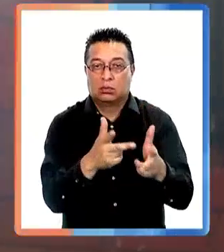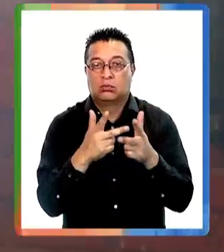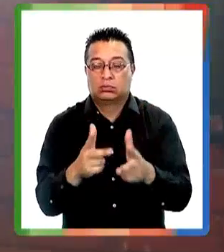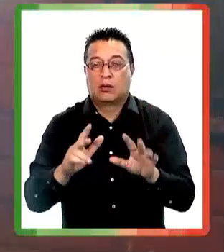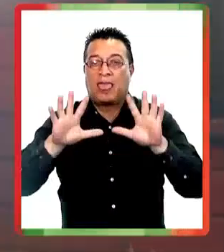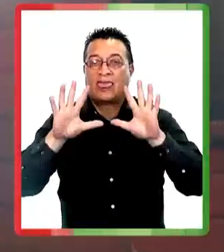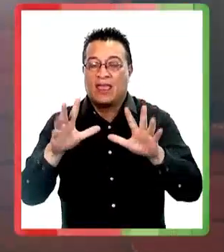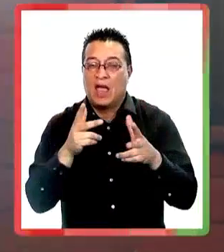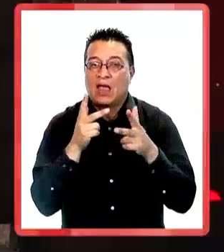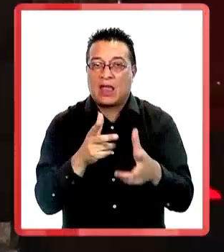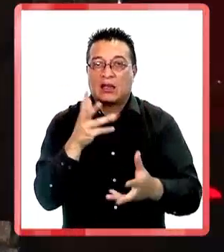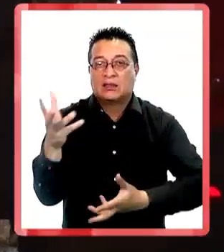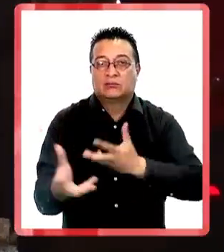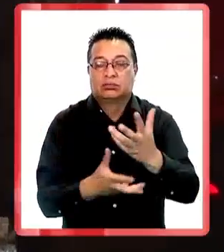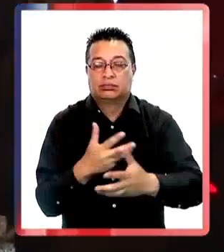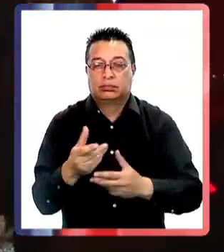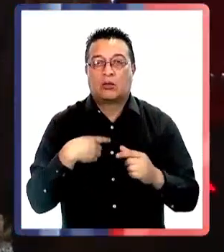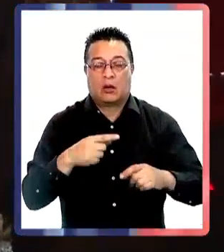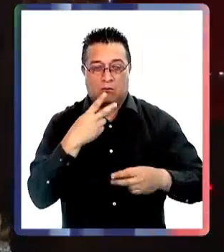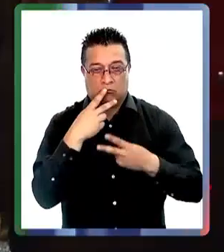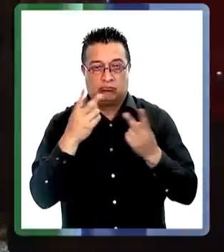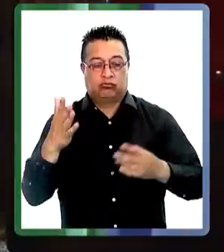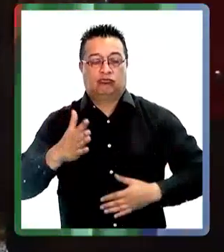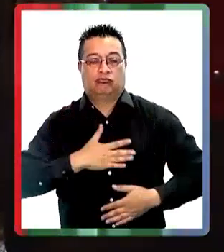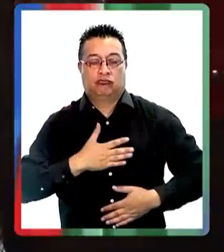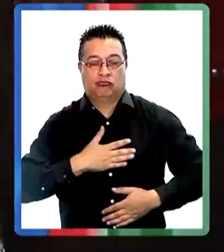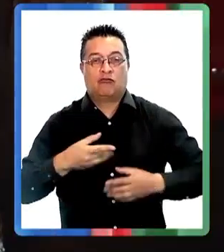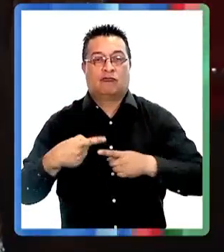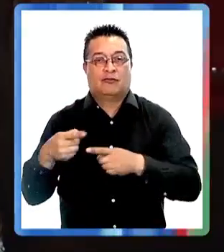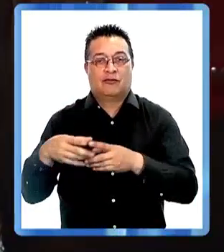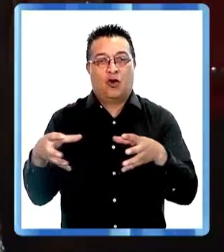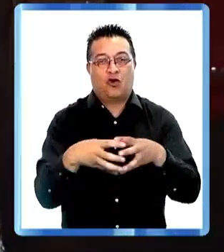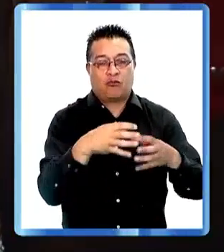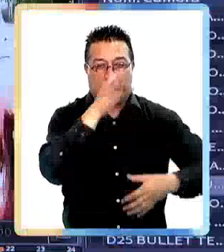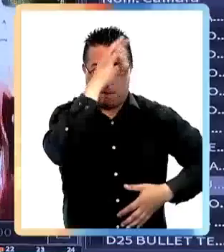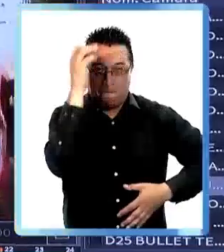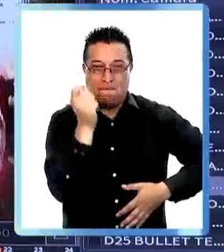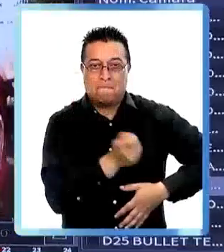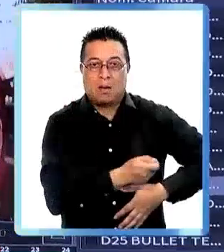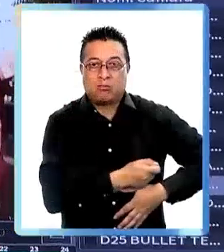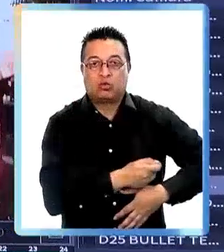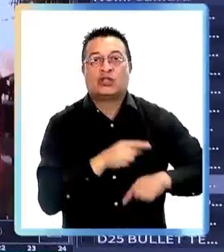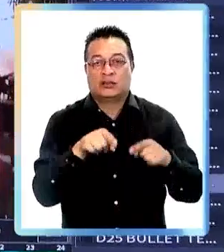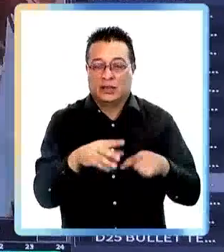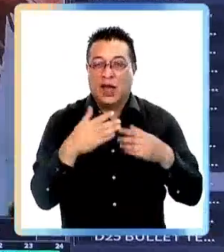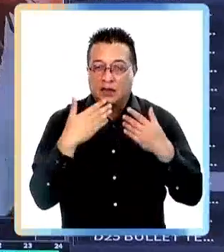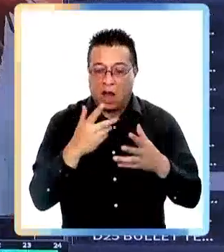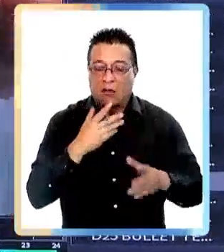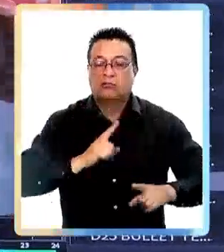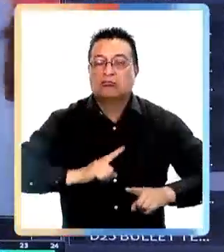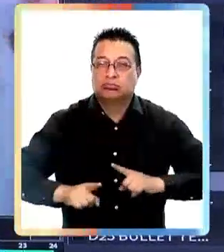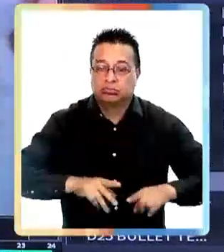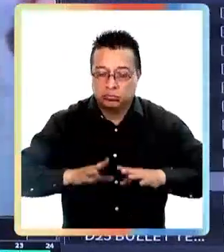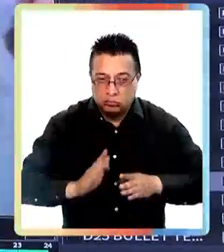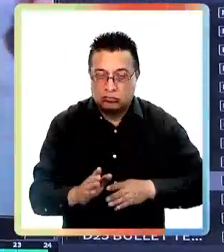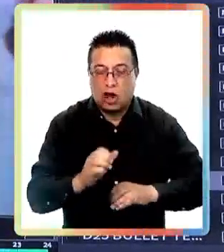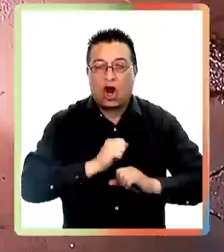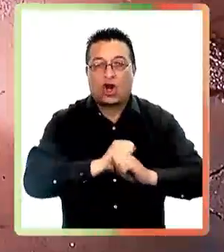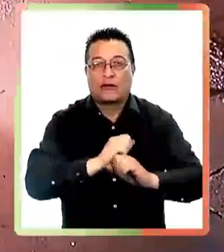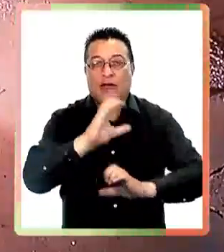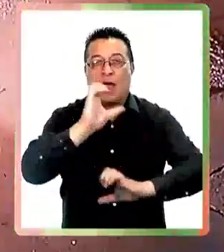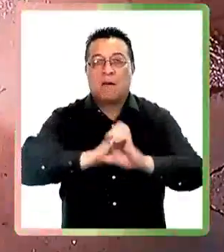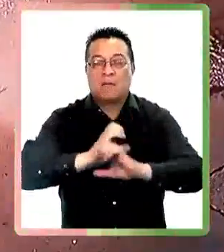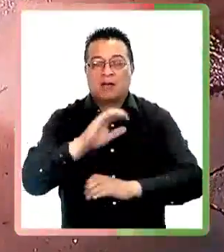incendiarios que han sido reivindicados por distintos grupos mapuches que han advertido que sus acciones continuarán contra las empresas